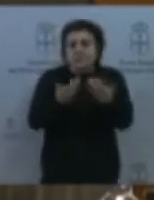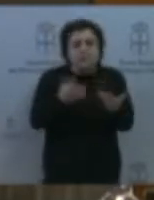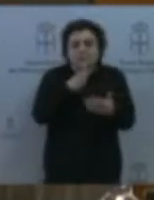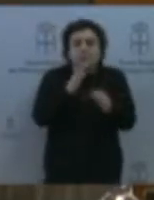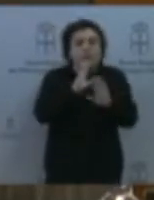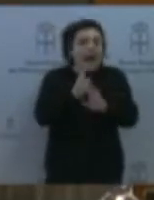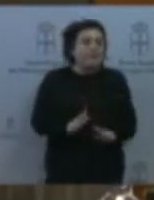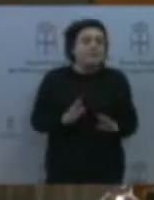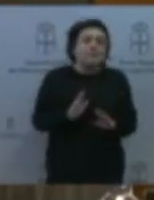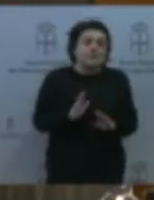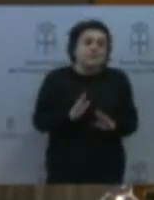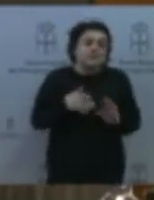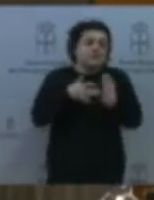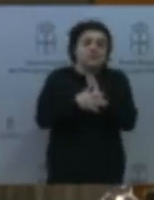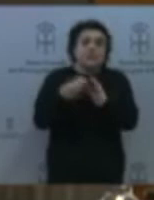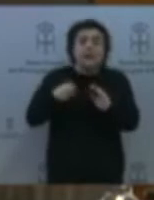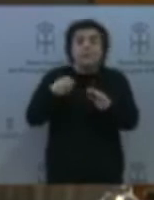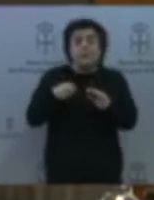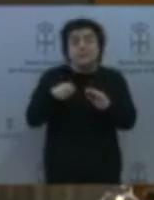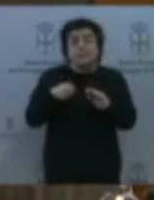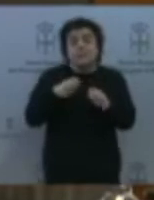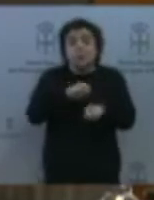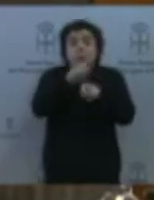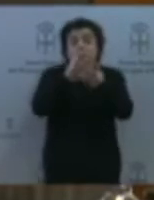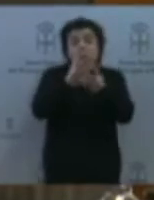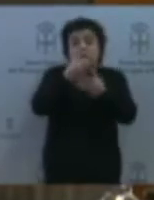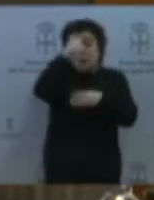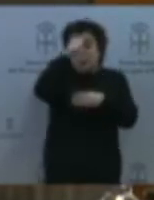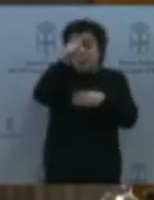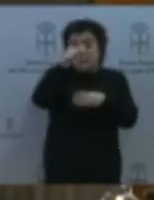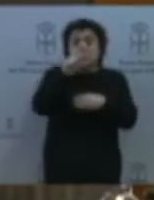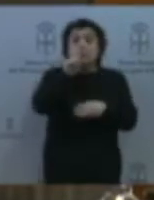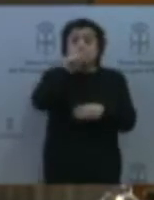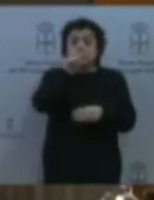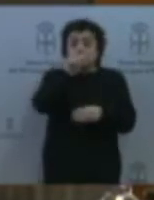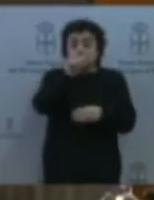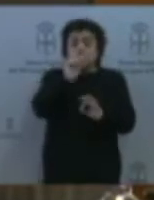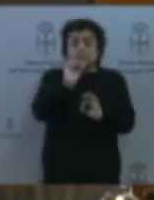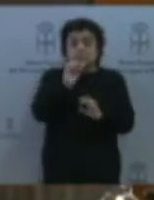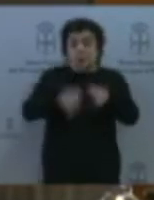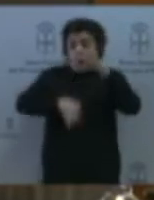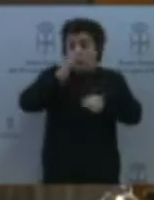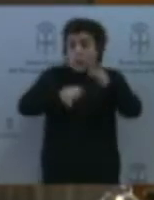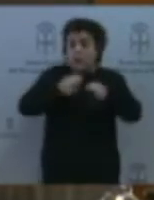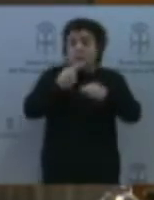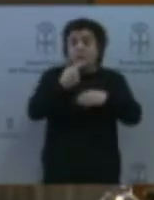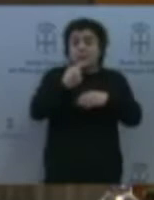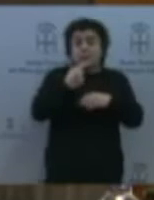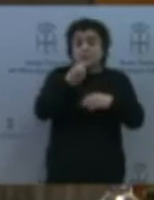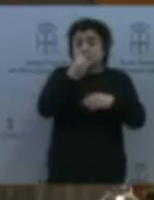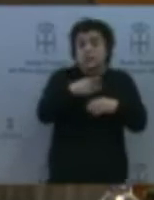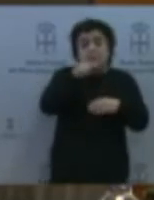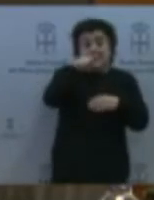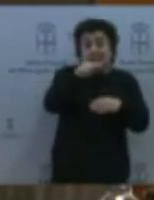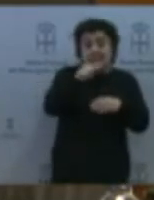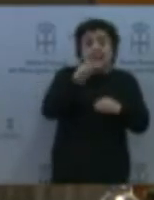Strawberry, juzgado por sus tweets en Ultranemia, en esta canción Ultranemia, que decía: no es bueno para ti que preguntes demasiado, que te alejes de la senda del perfecto ciudadano,